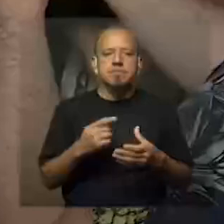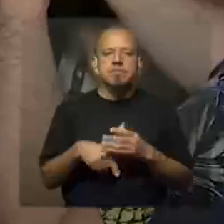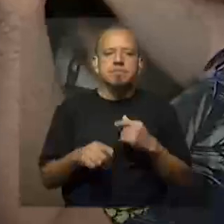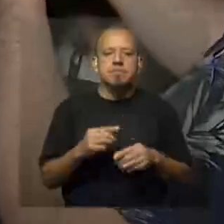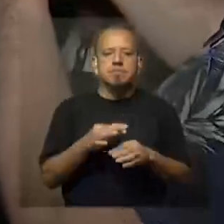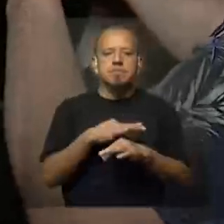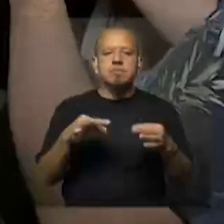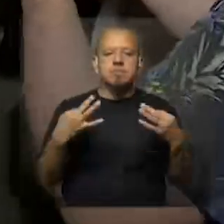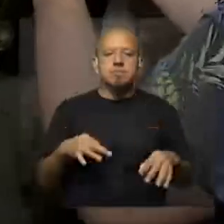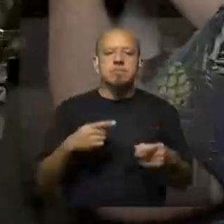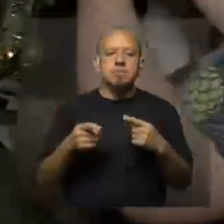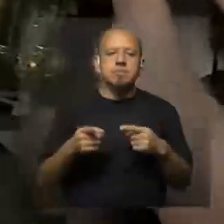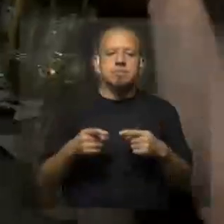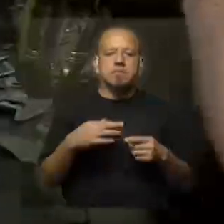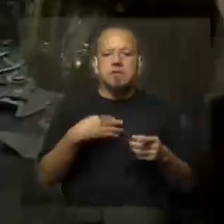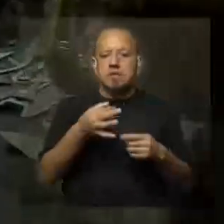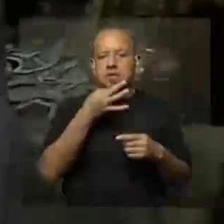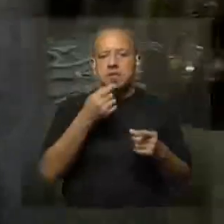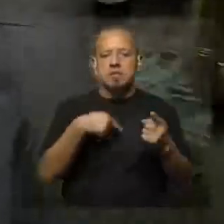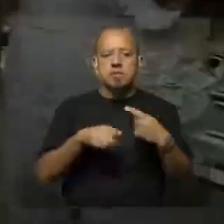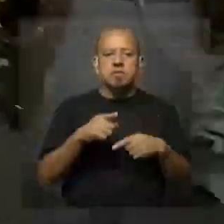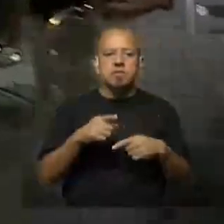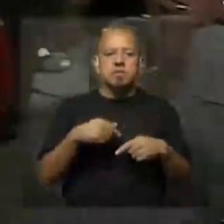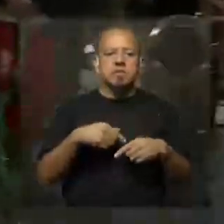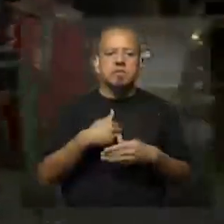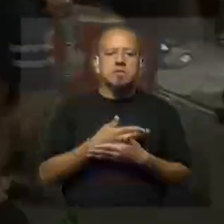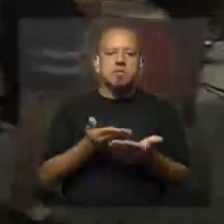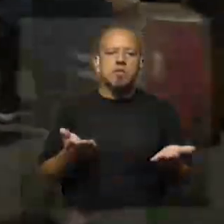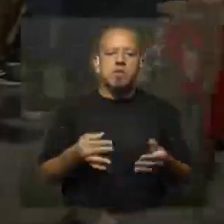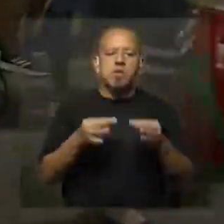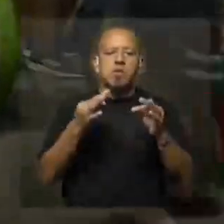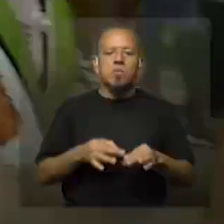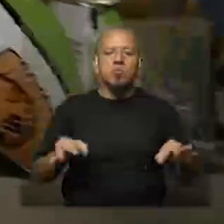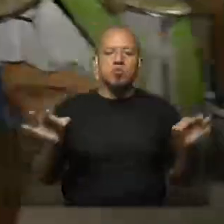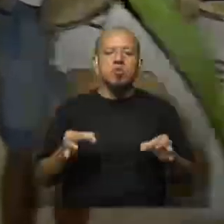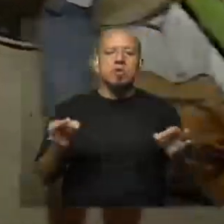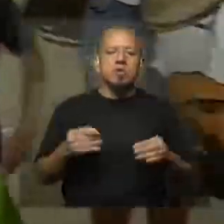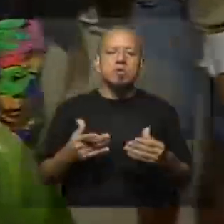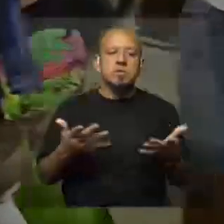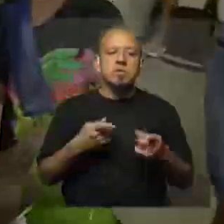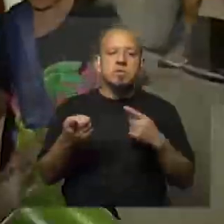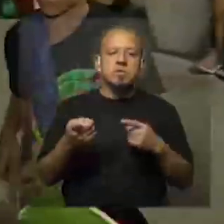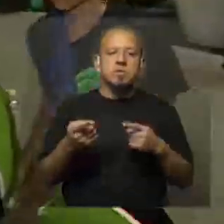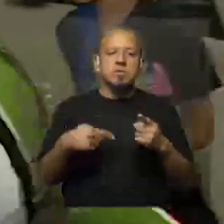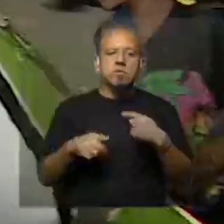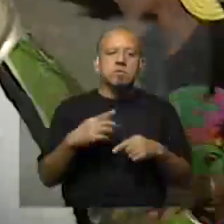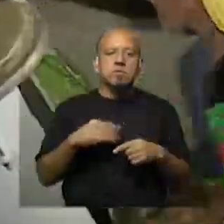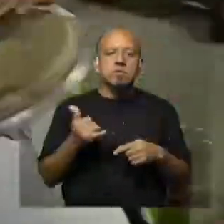Excelente, lindo. Claro que es. Lo que decimos siempre acá, la generosidad de brindarnos un poquito de música, en un momento además que están a nada de